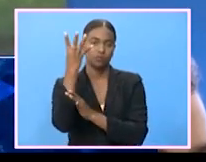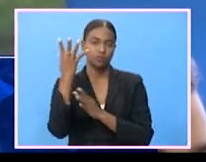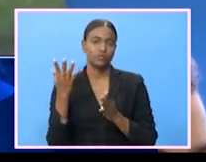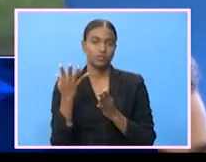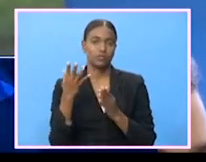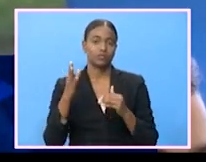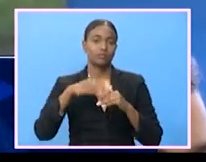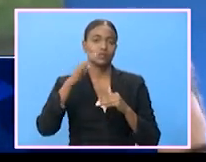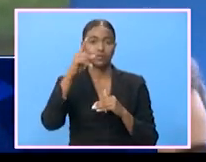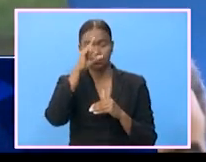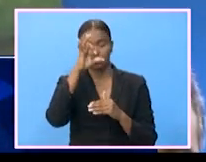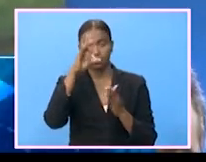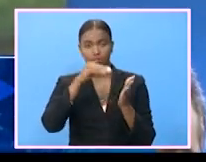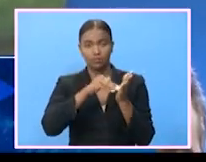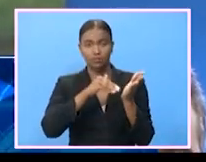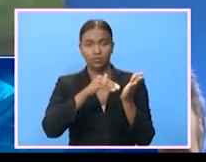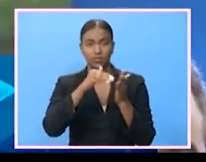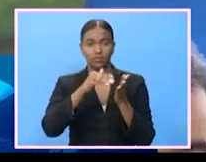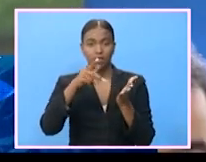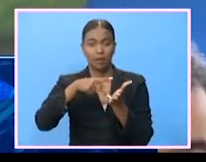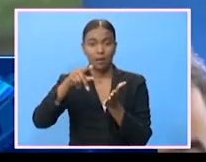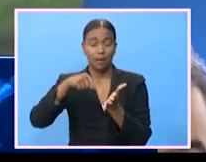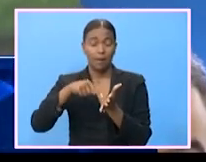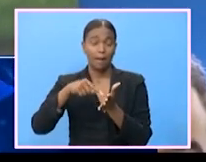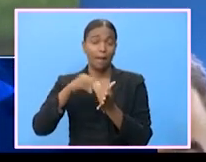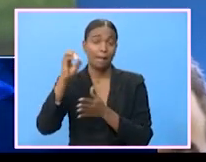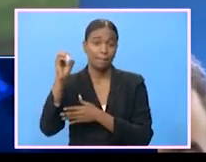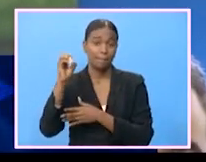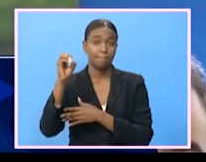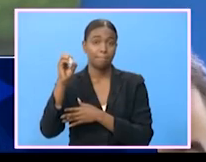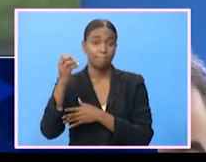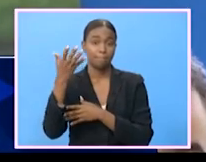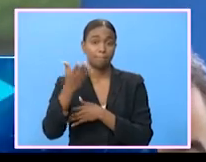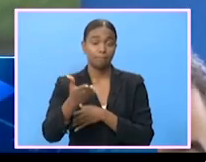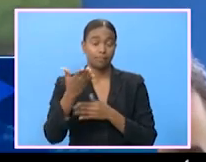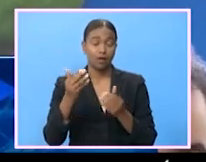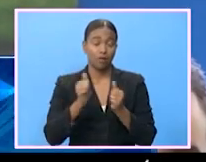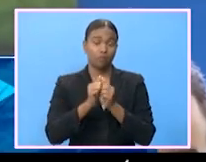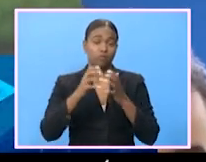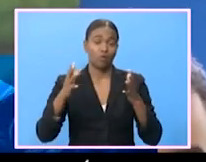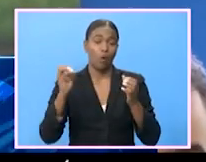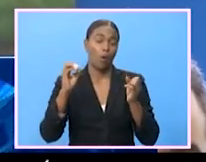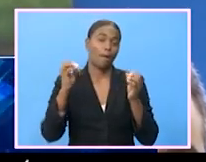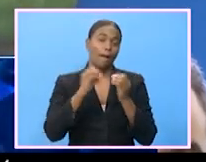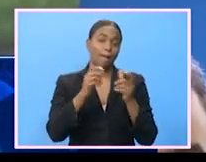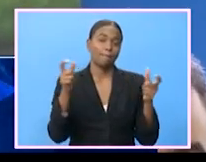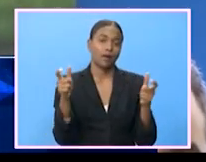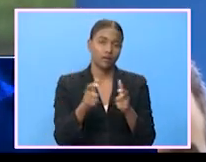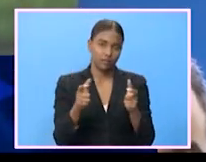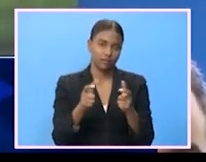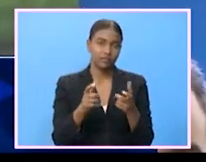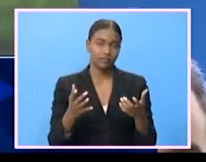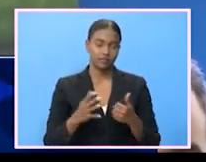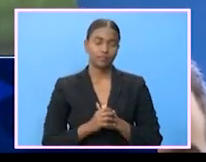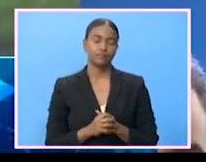los más de 8.000 millones a tasa cero, tanto a grandes como a pequeños agricultores.